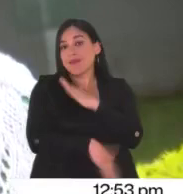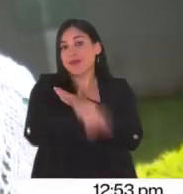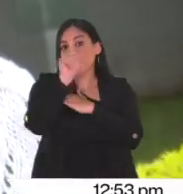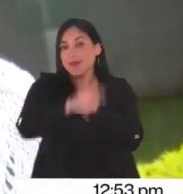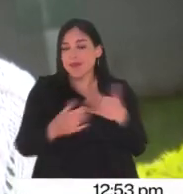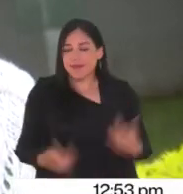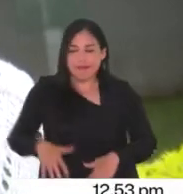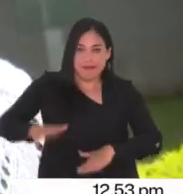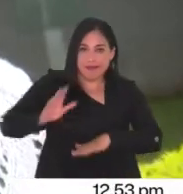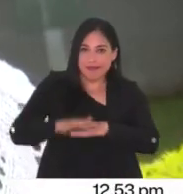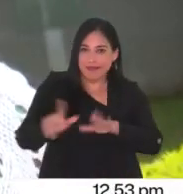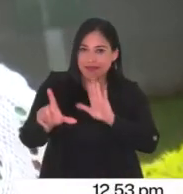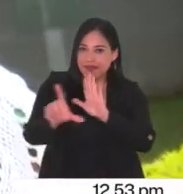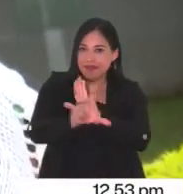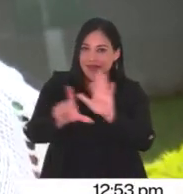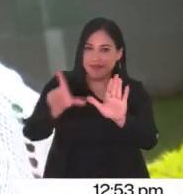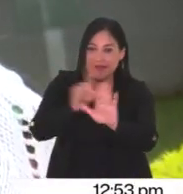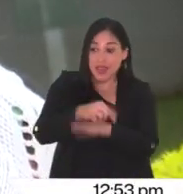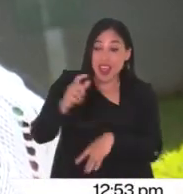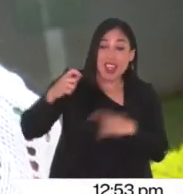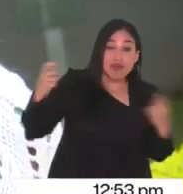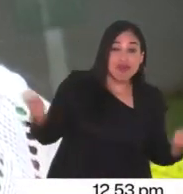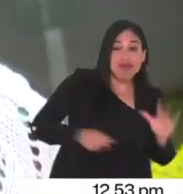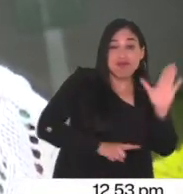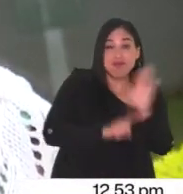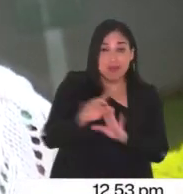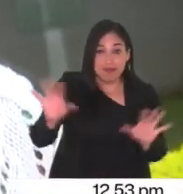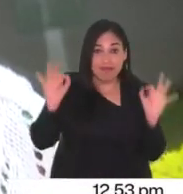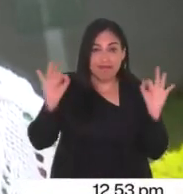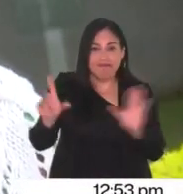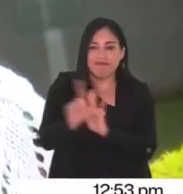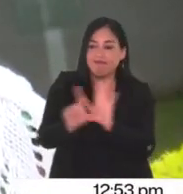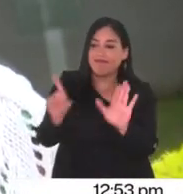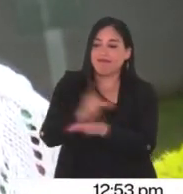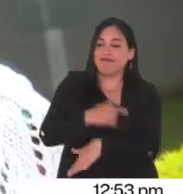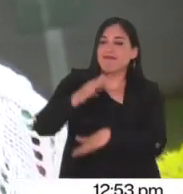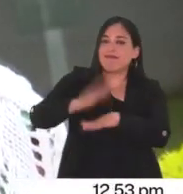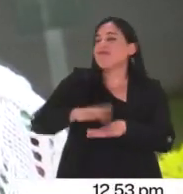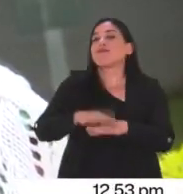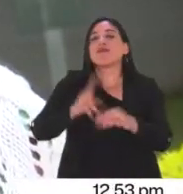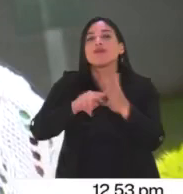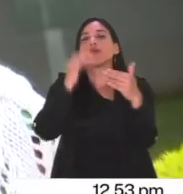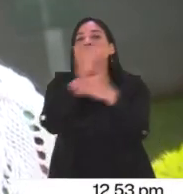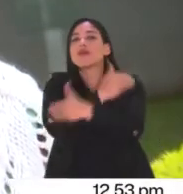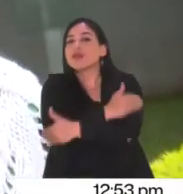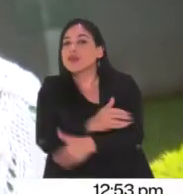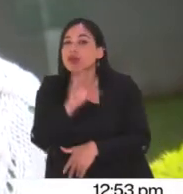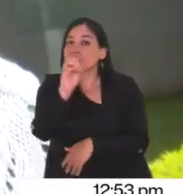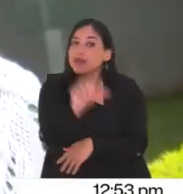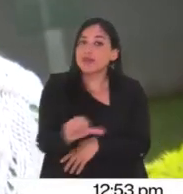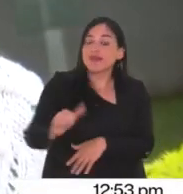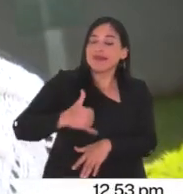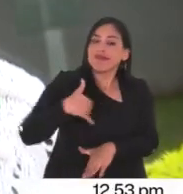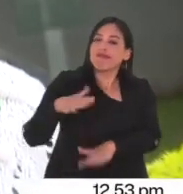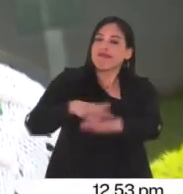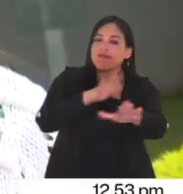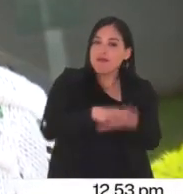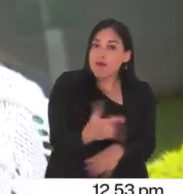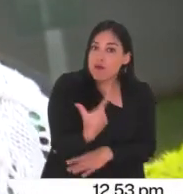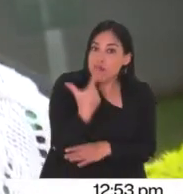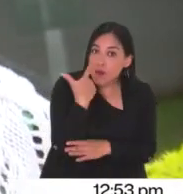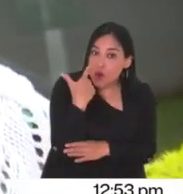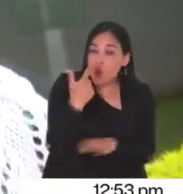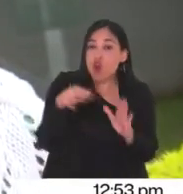ilegal utilizarla, entonces estamos enviando un mensaje infortunado a nuestros niños, niños y adolescentes de que pueden enfrentar